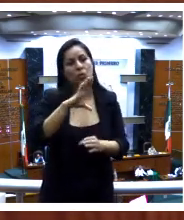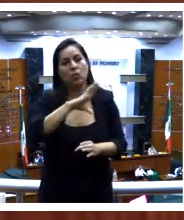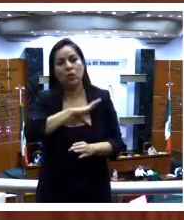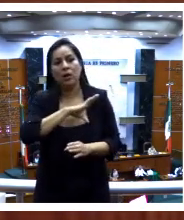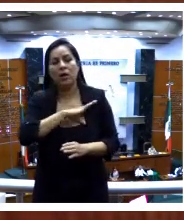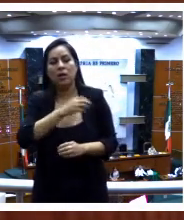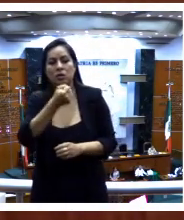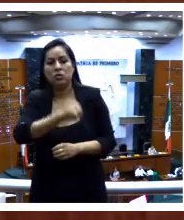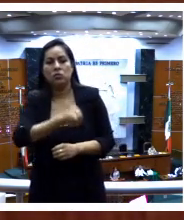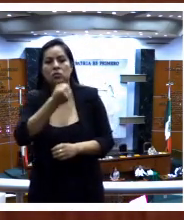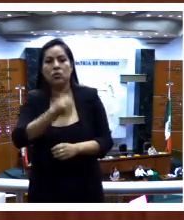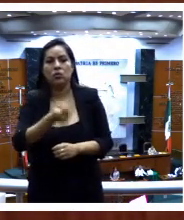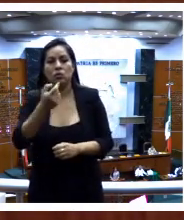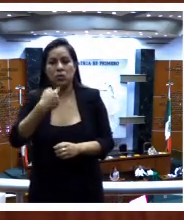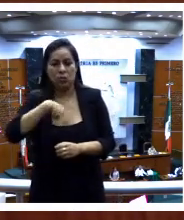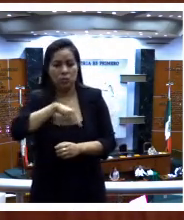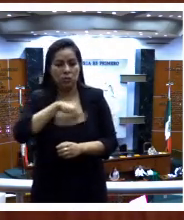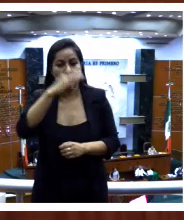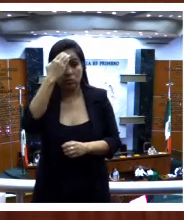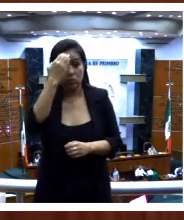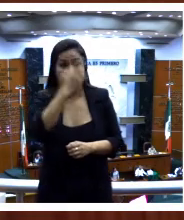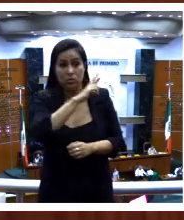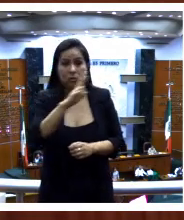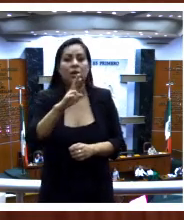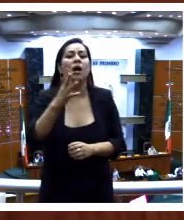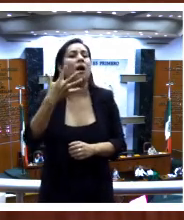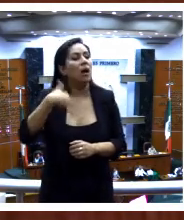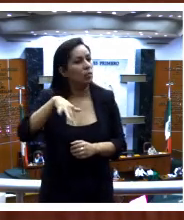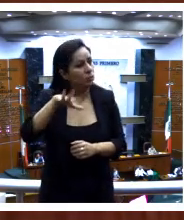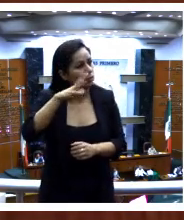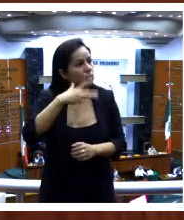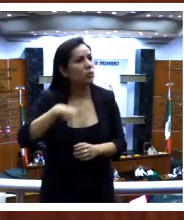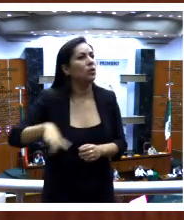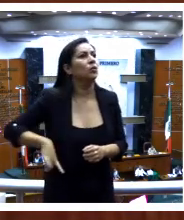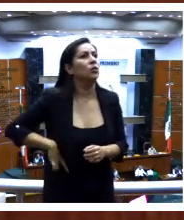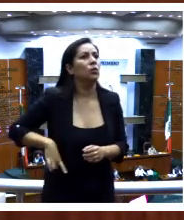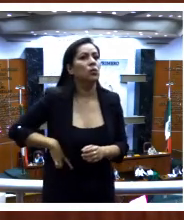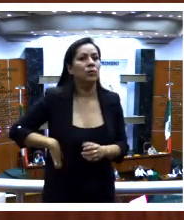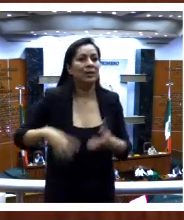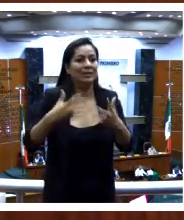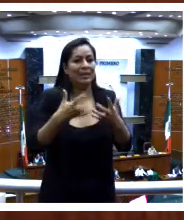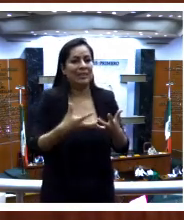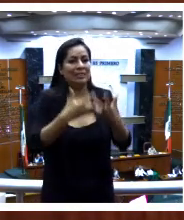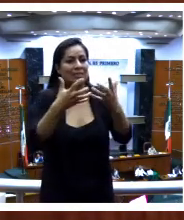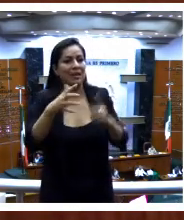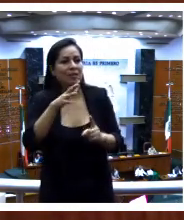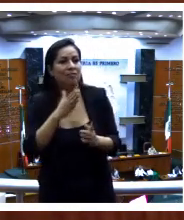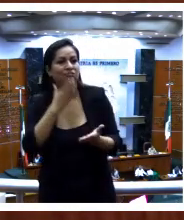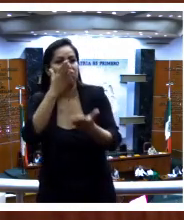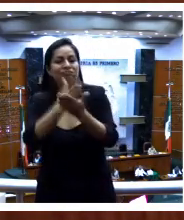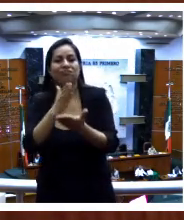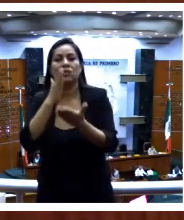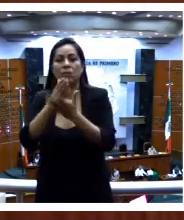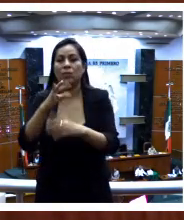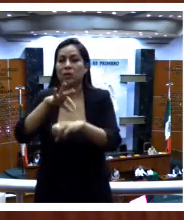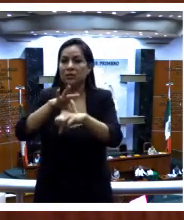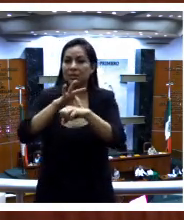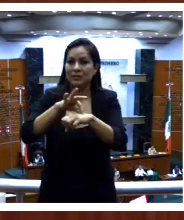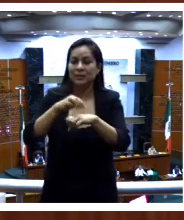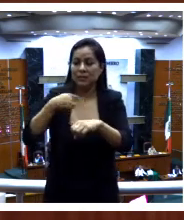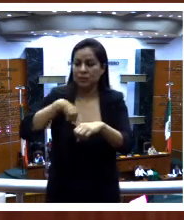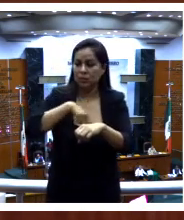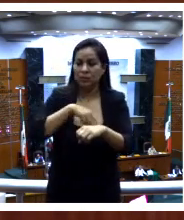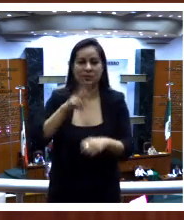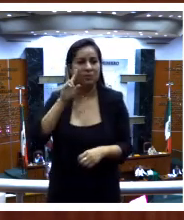cordial saludo y nuestro reconocimiento, ha buscado que sea un gobierno de territorio. Por ello sé que las vivencias que nos ha